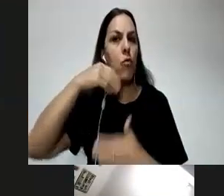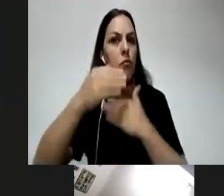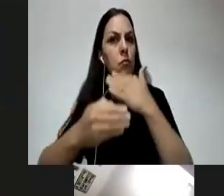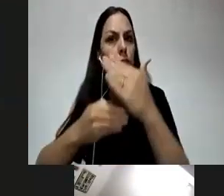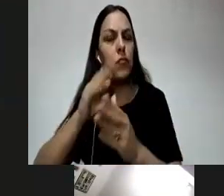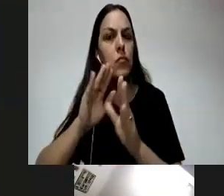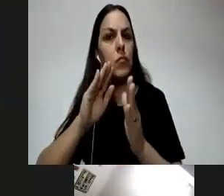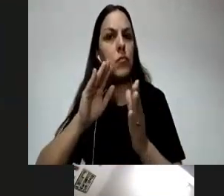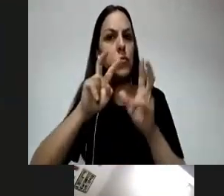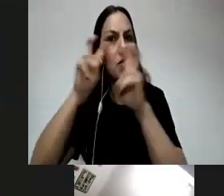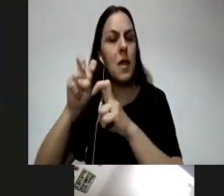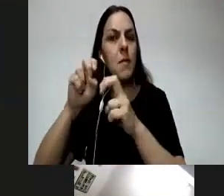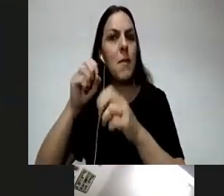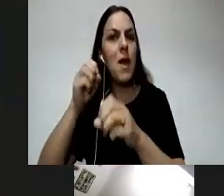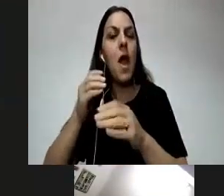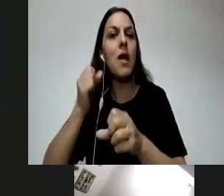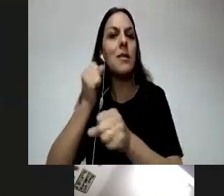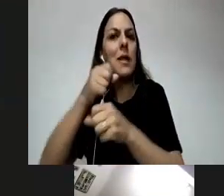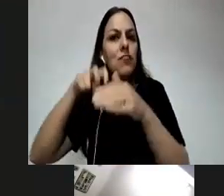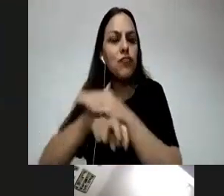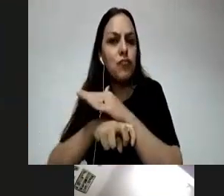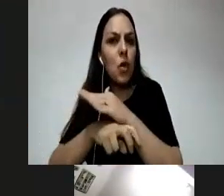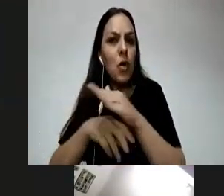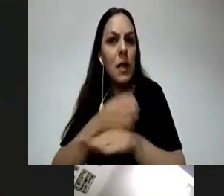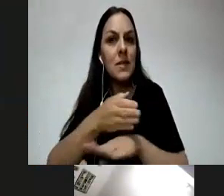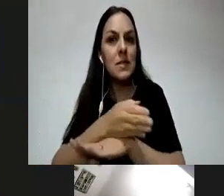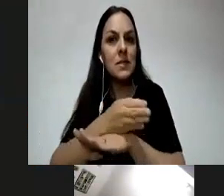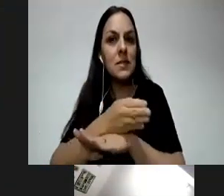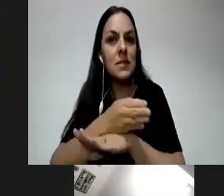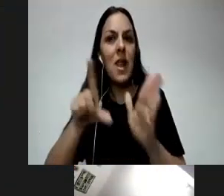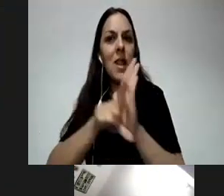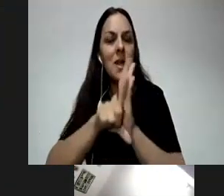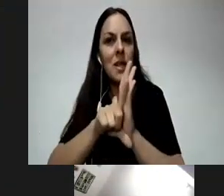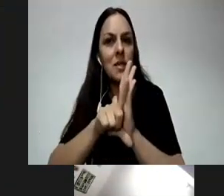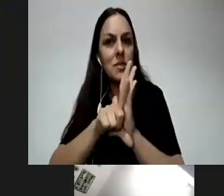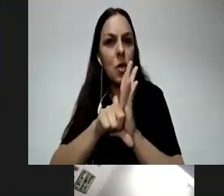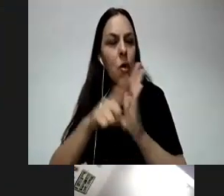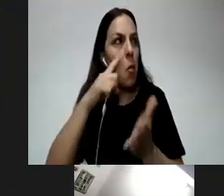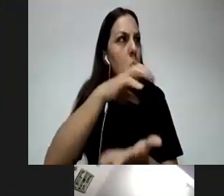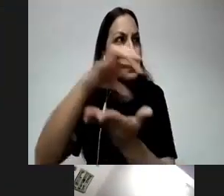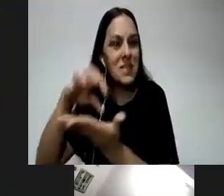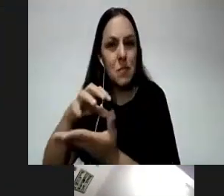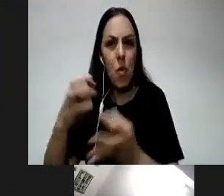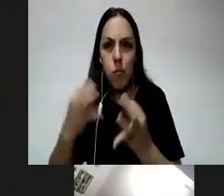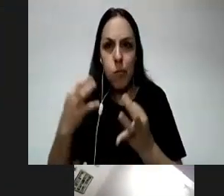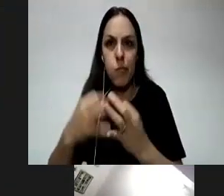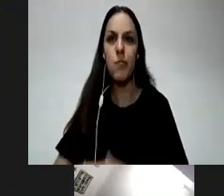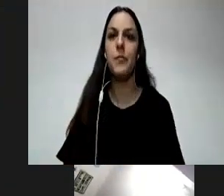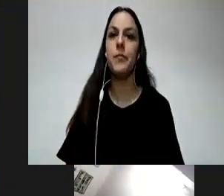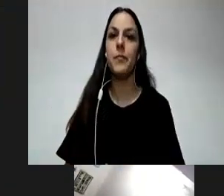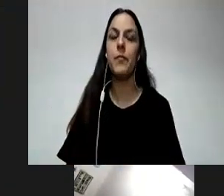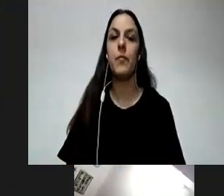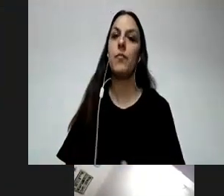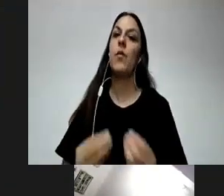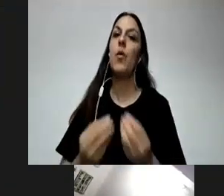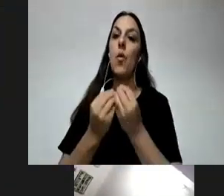accesible, legislación y jurisprudencia, municipios amigables. Bueno, muchas gracias. Bueno,